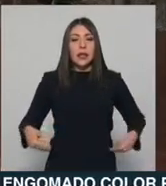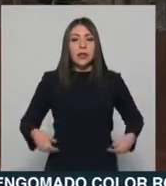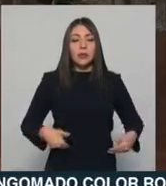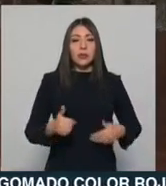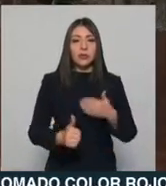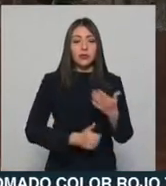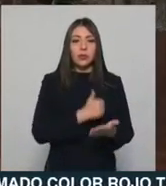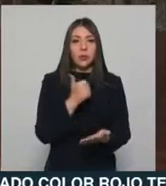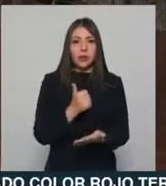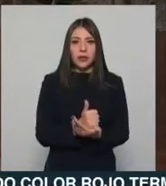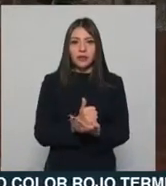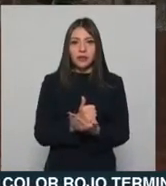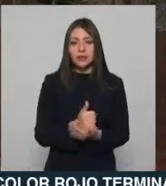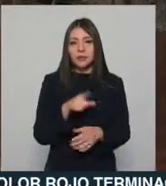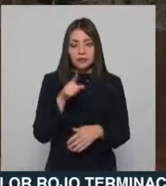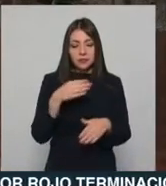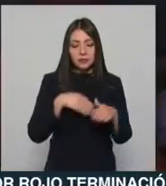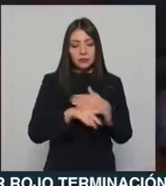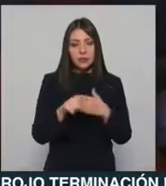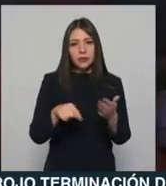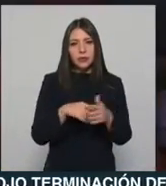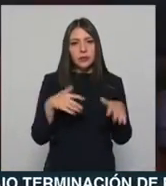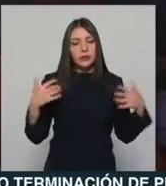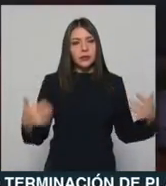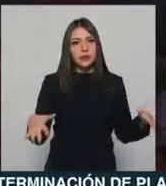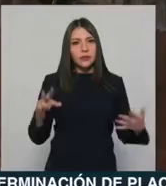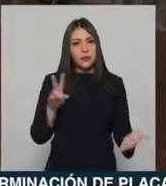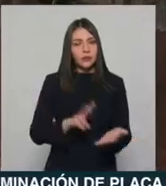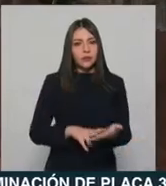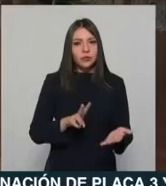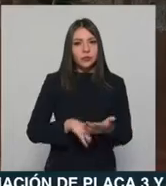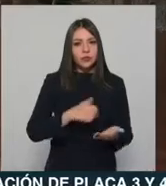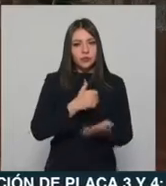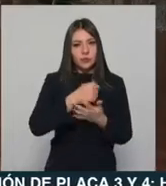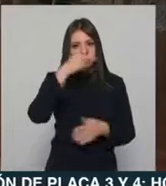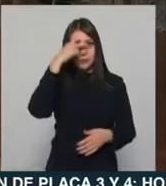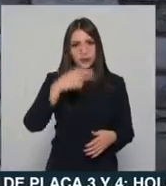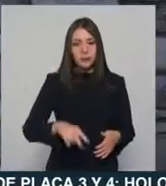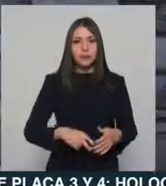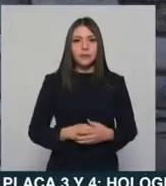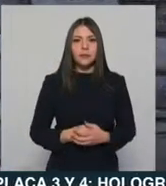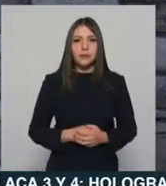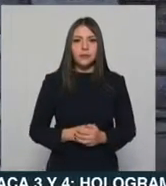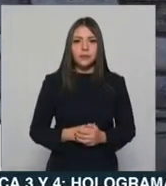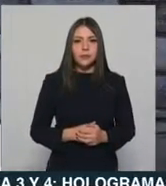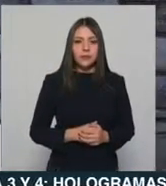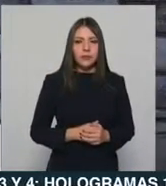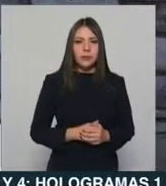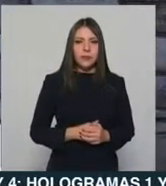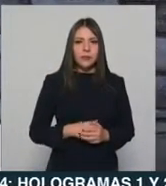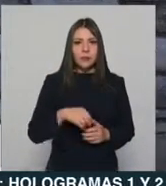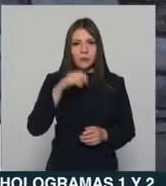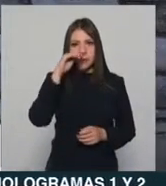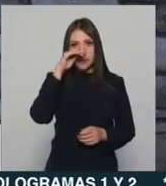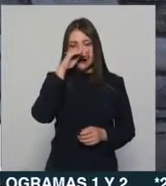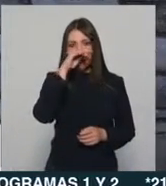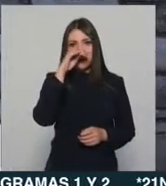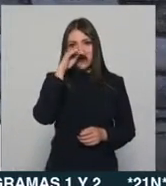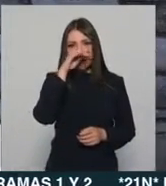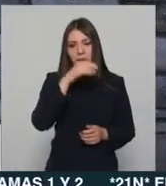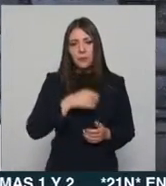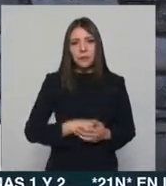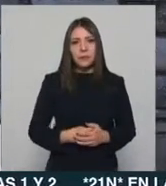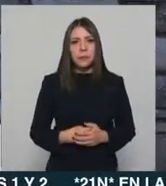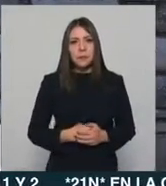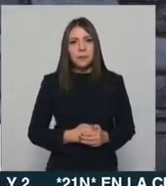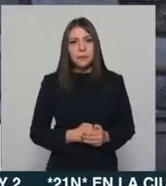los recintos pues más valiosos para la Ciudad de México. Exacto, y me parece muy importante que un espectáculo que habla o que muestra una situación